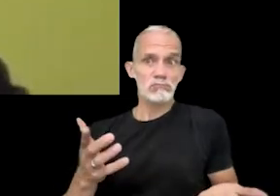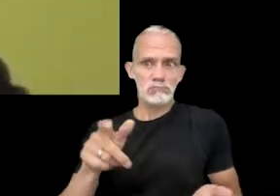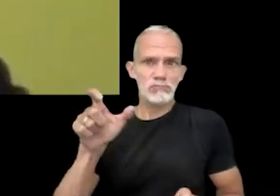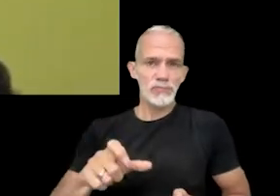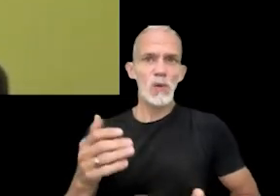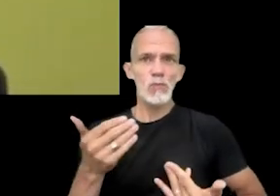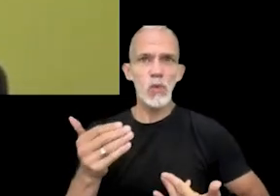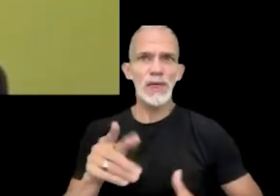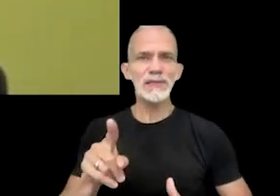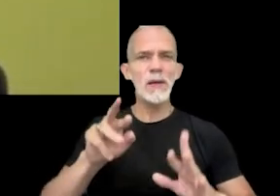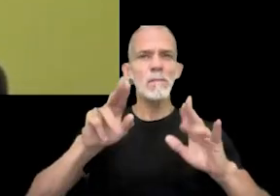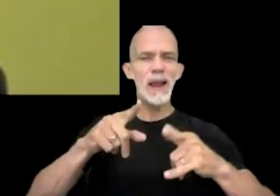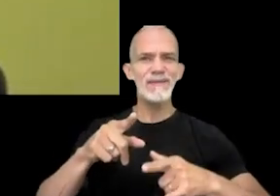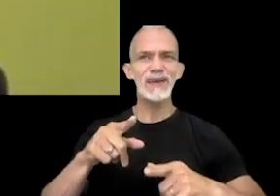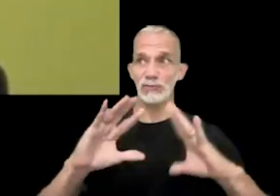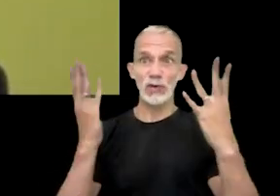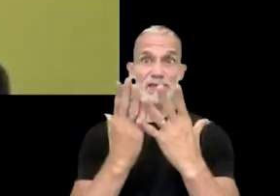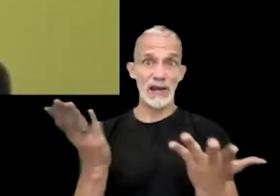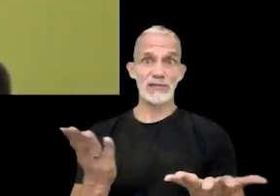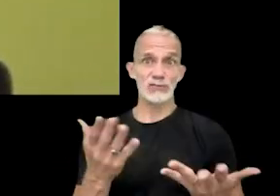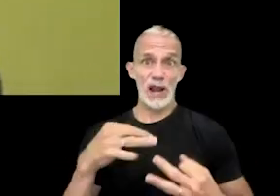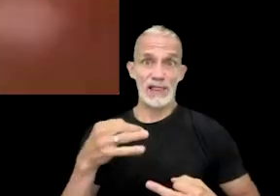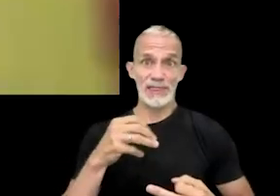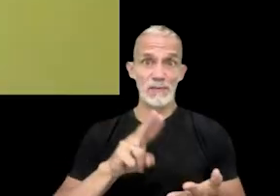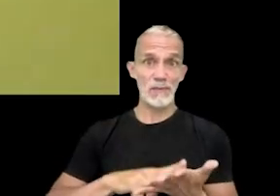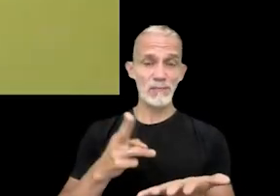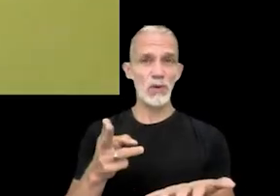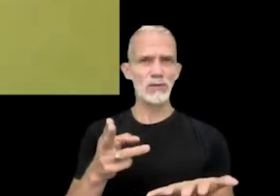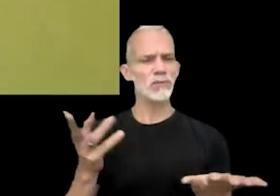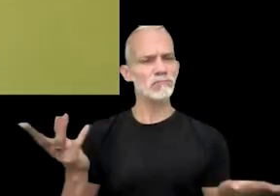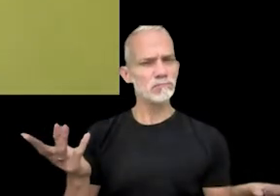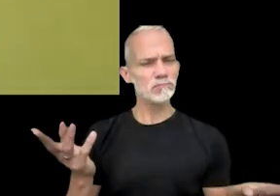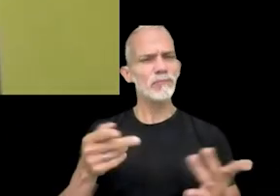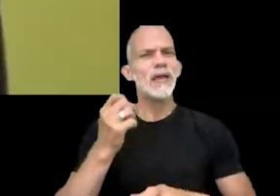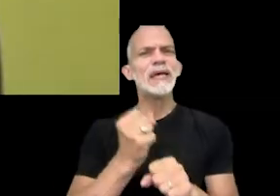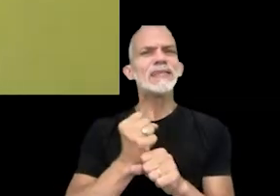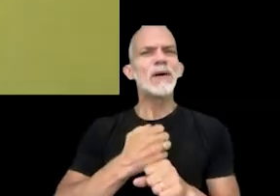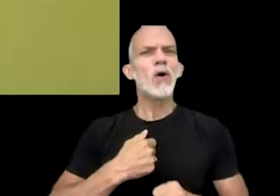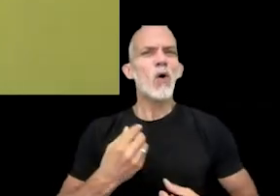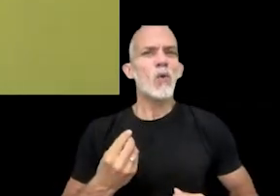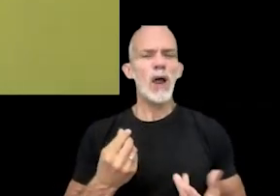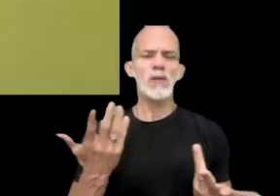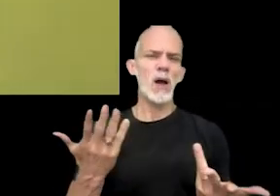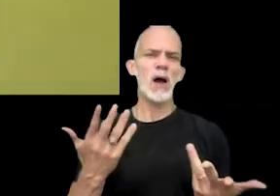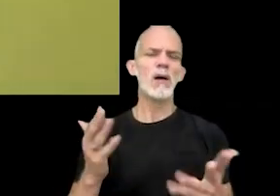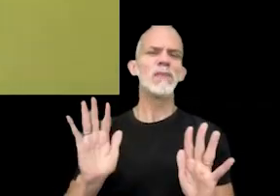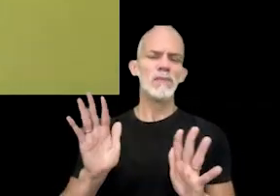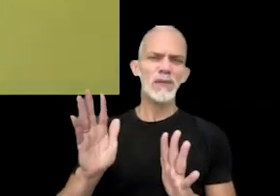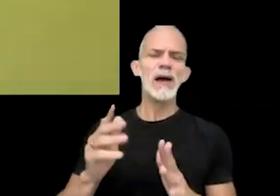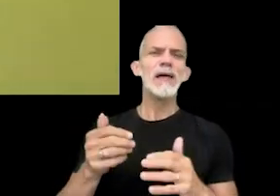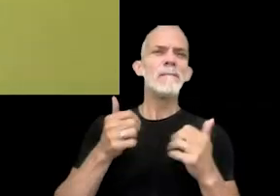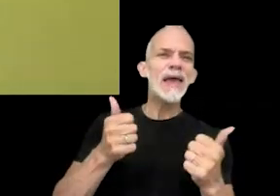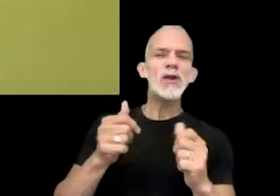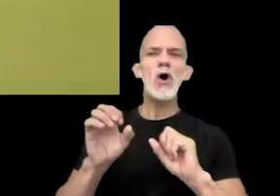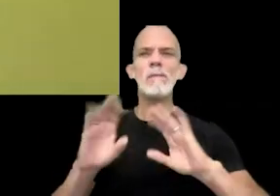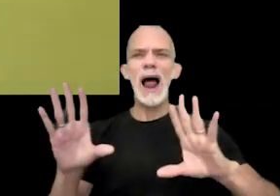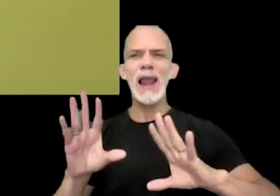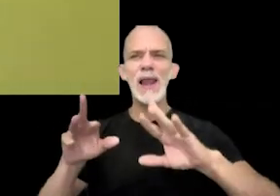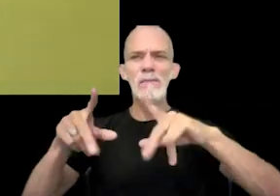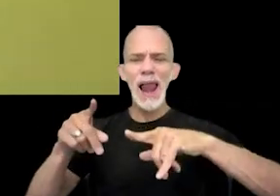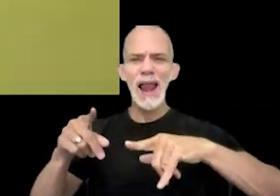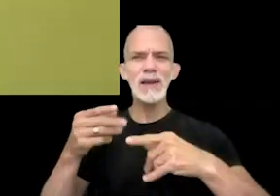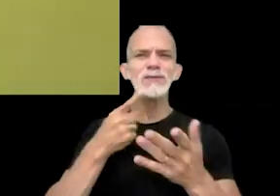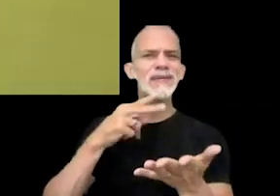puede estar haciendo planificación internacional. Y entonces la primera tarea que tengo yo es desmitificarlo. ¿Es bueno o es mala la